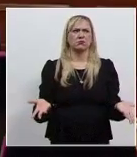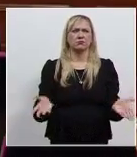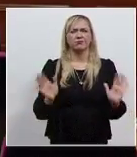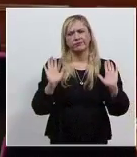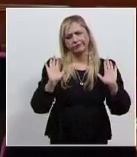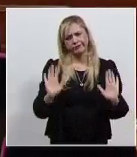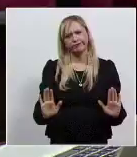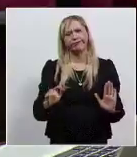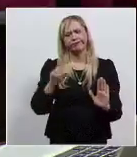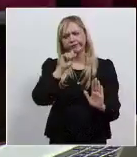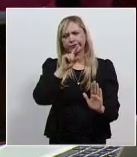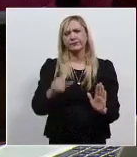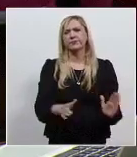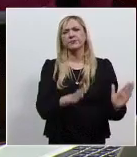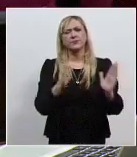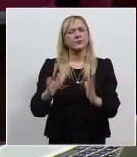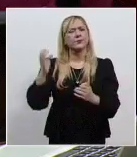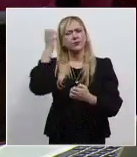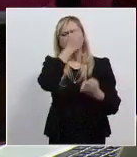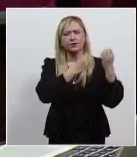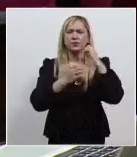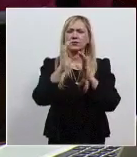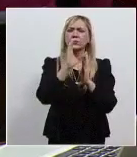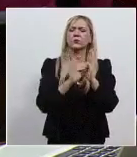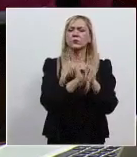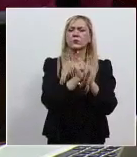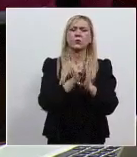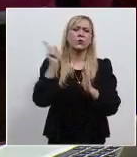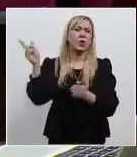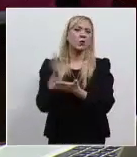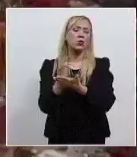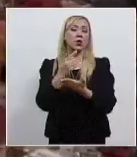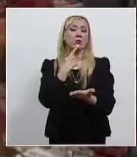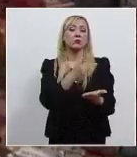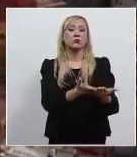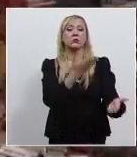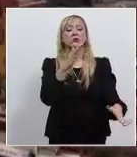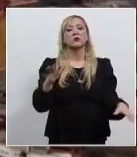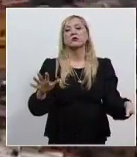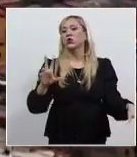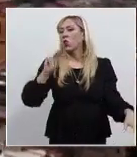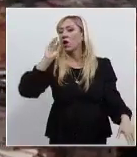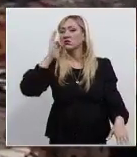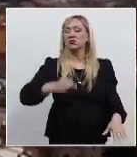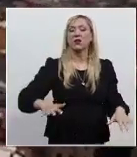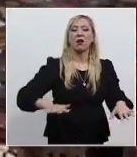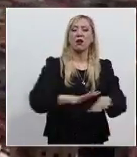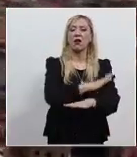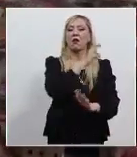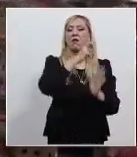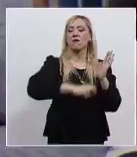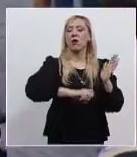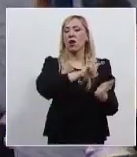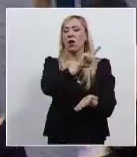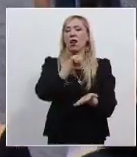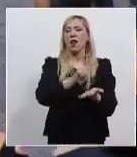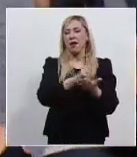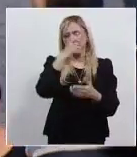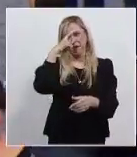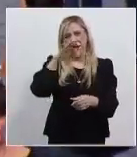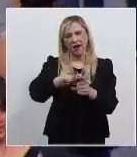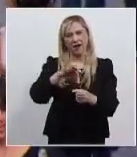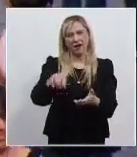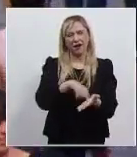estudio de la acción de inconstitucionalidad que interpuso Morena en contra de las reformas a la Ley de Instituciones y Procedimientos